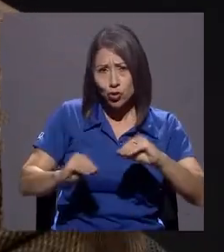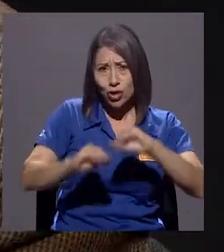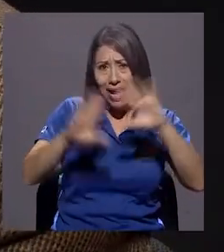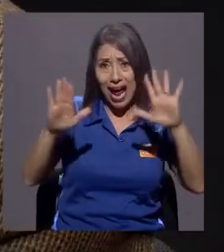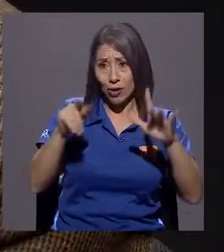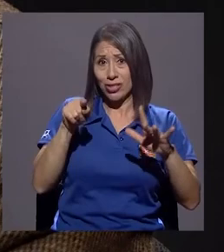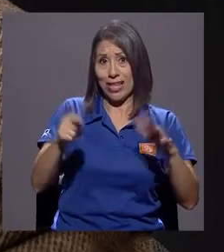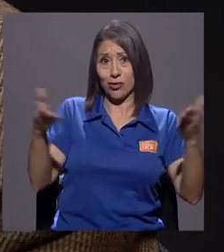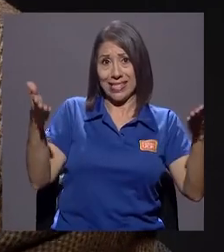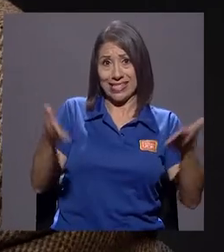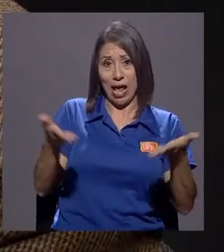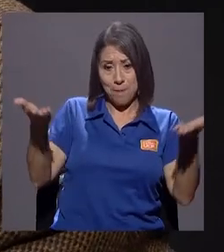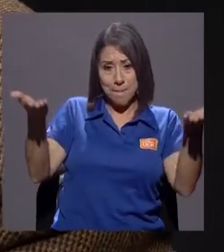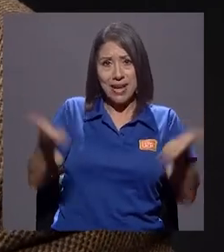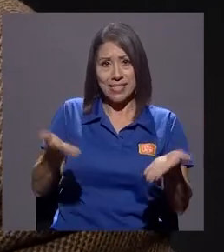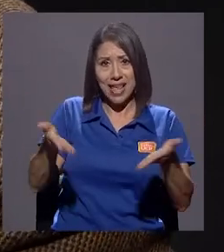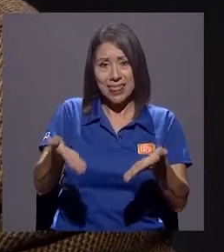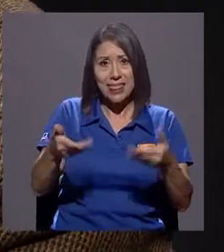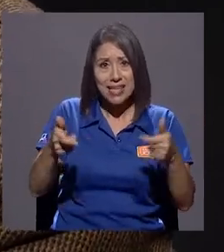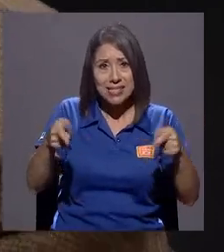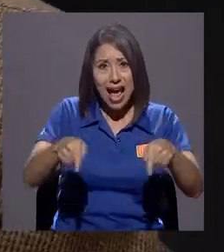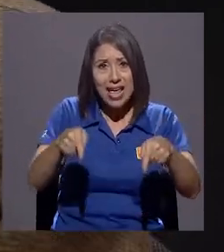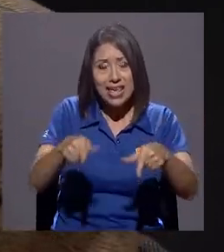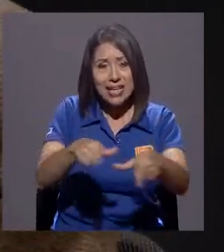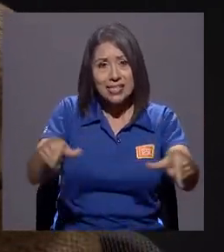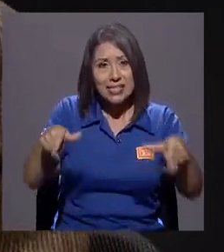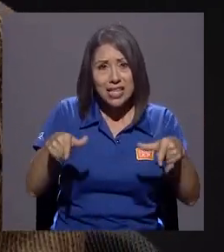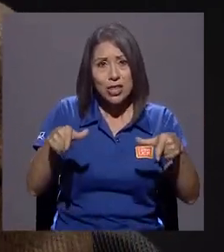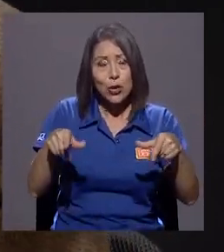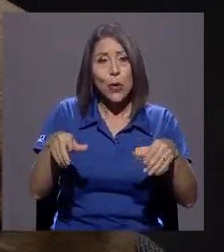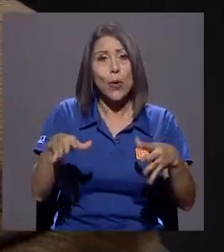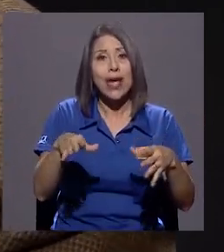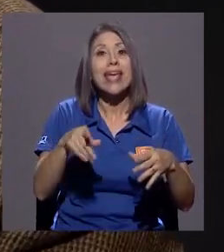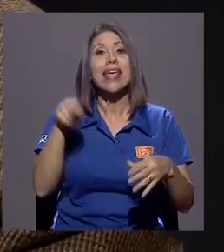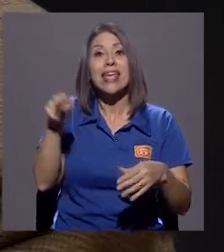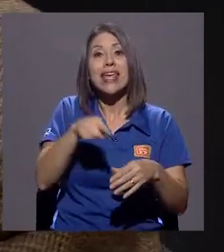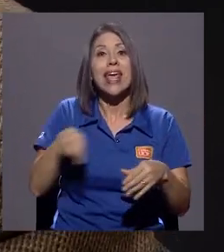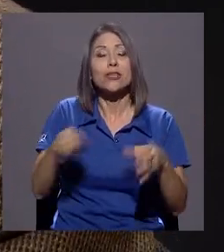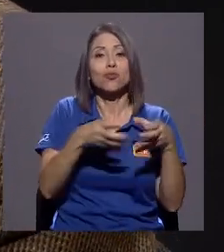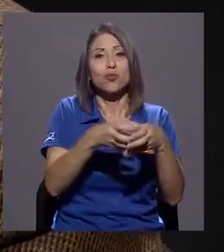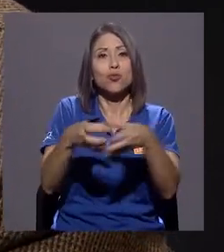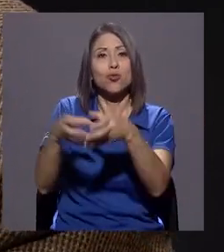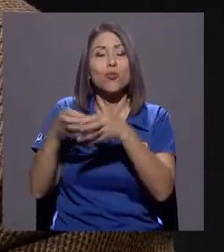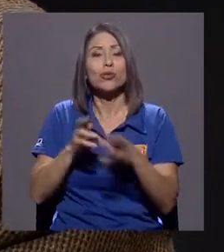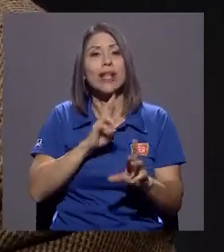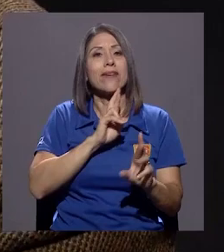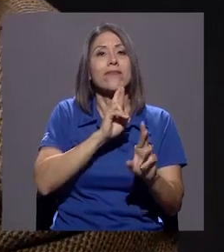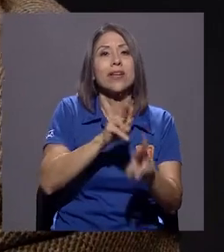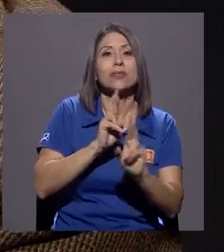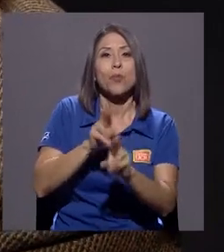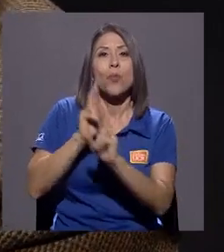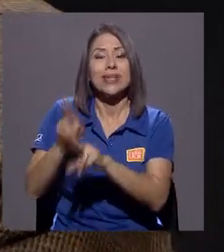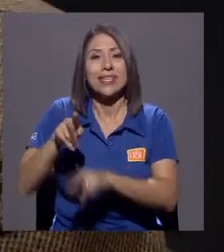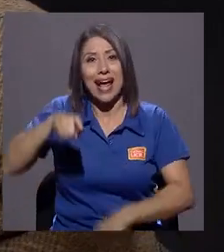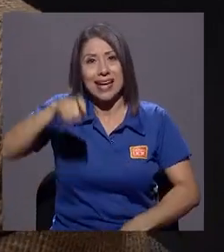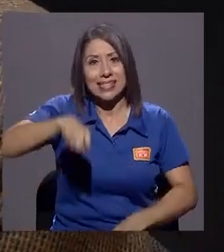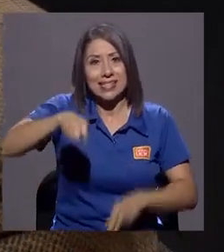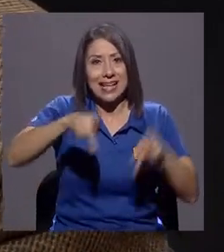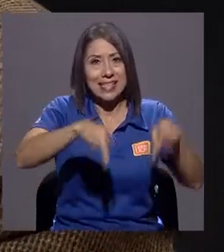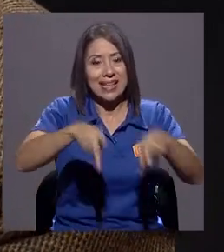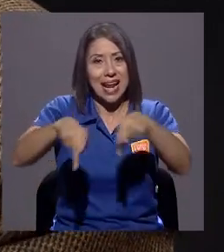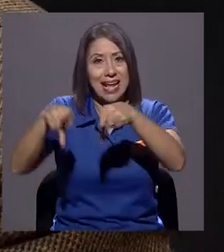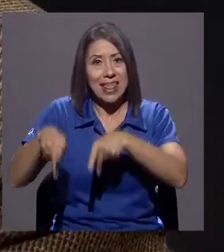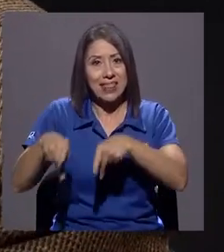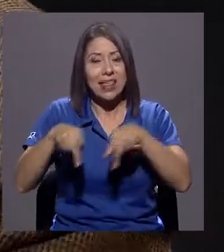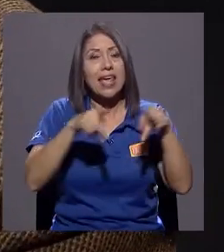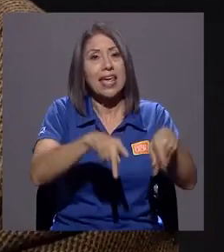en el sitio en el lugar y que dan respuesta a las necesidades de la gente la gente que está desamparada